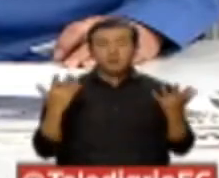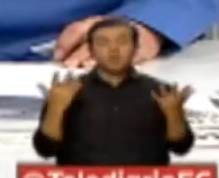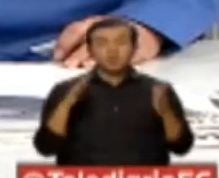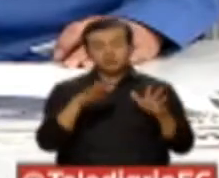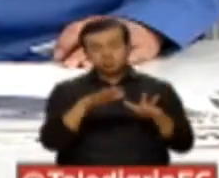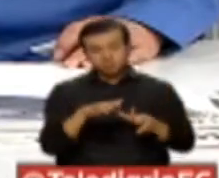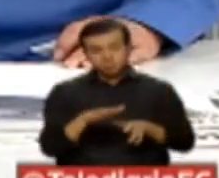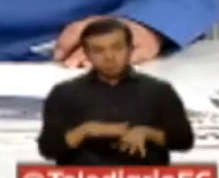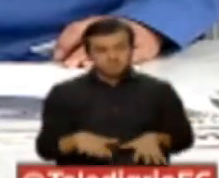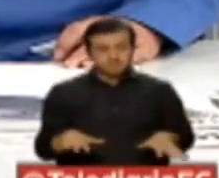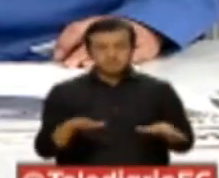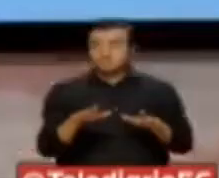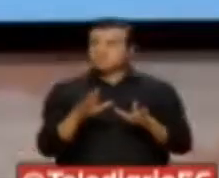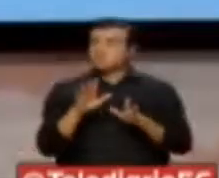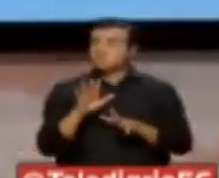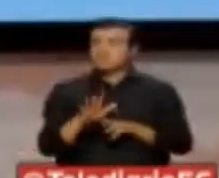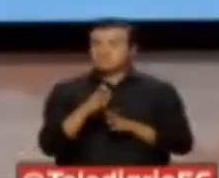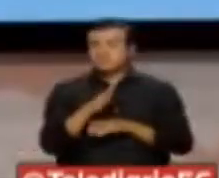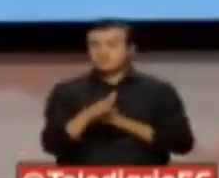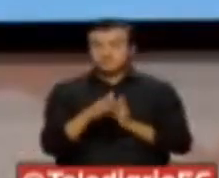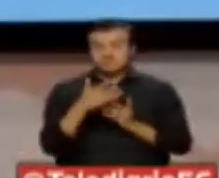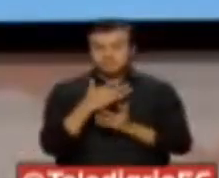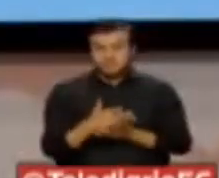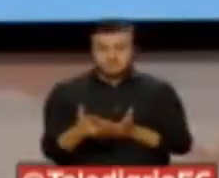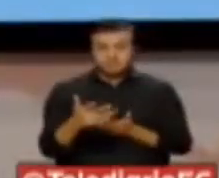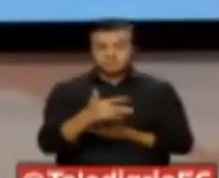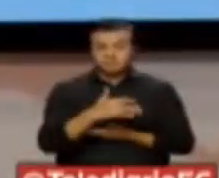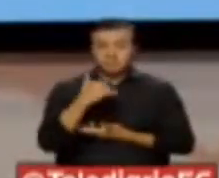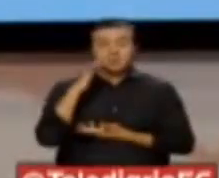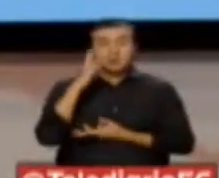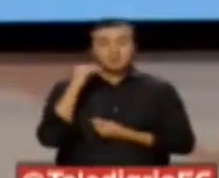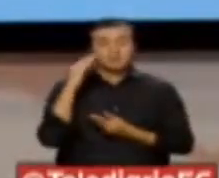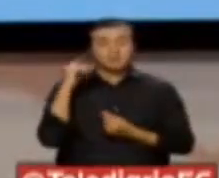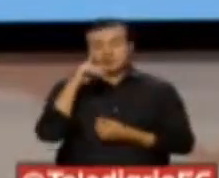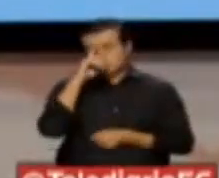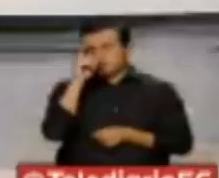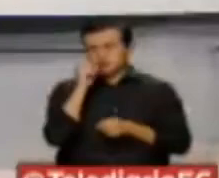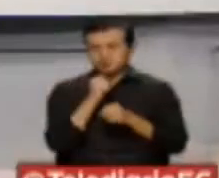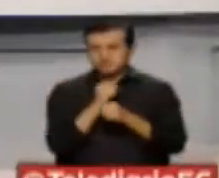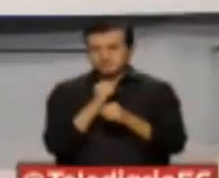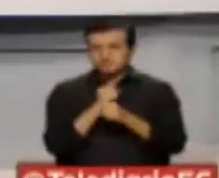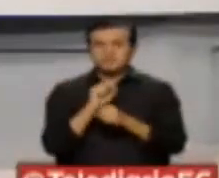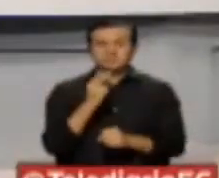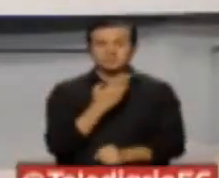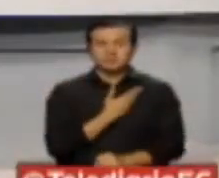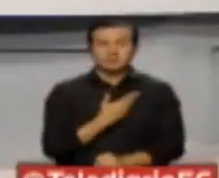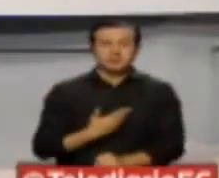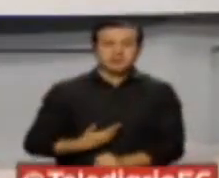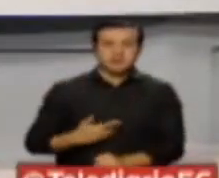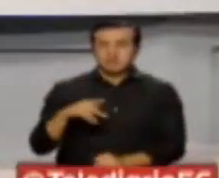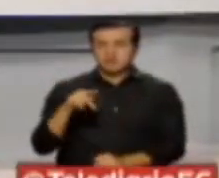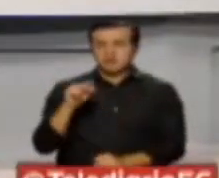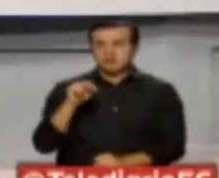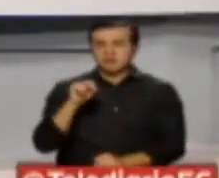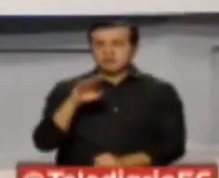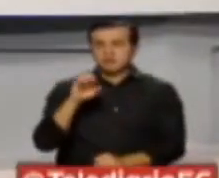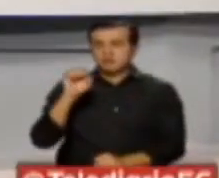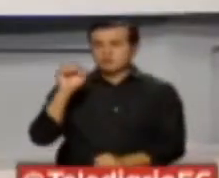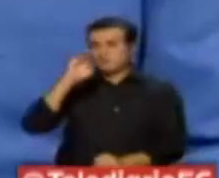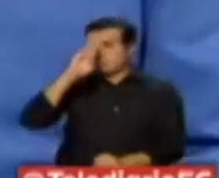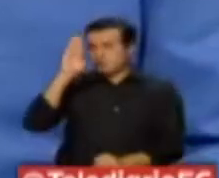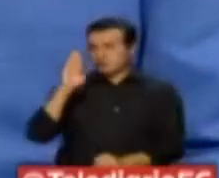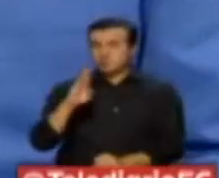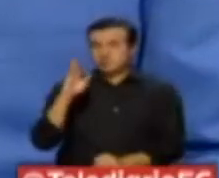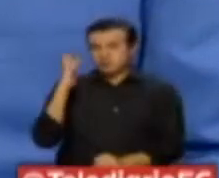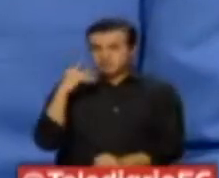agrícolas y de la acuacultura y pesca que son alta generadores de fuentes de empleo ahora el vicepresidente pensó venido de brasil y con